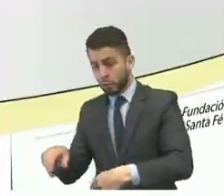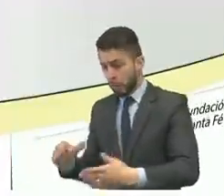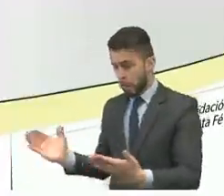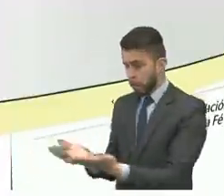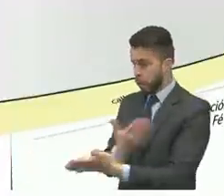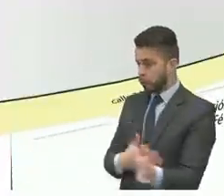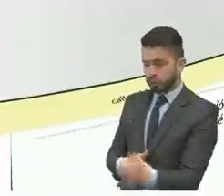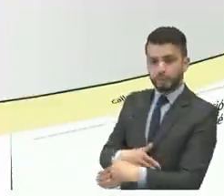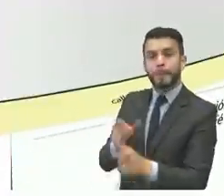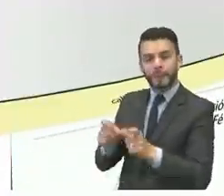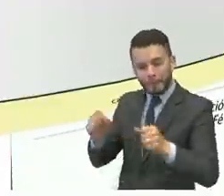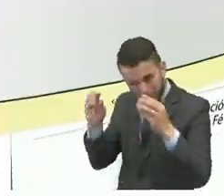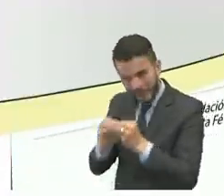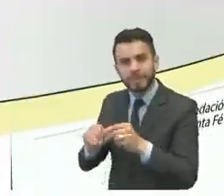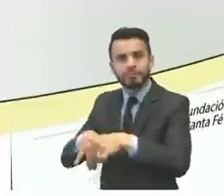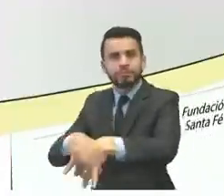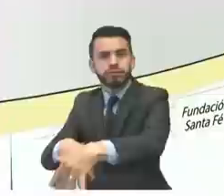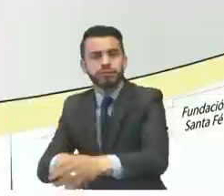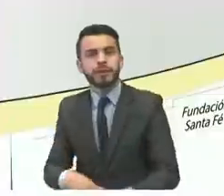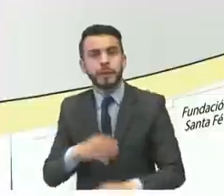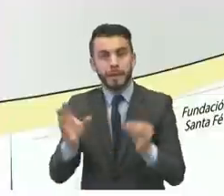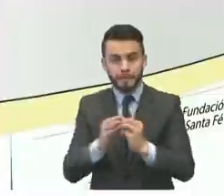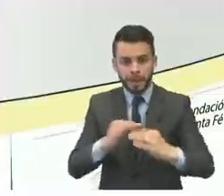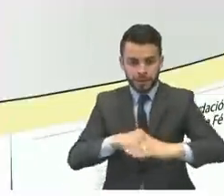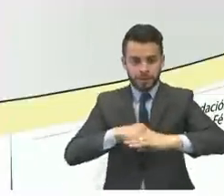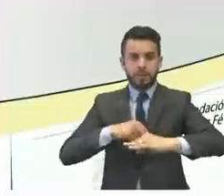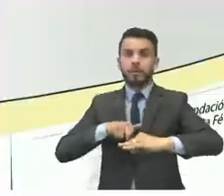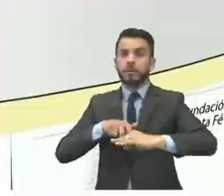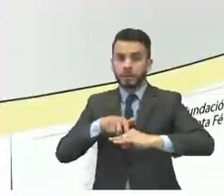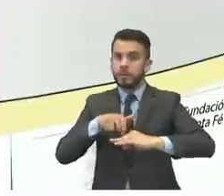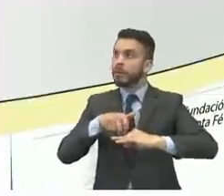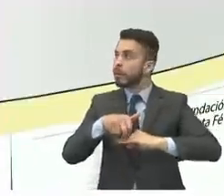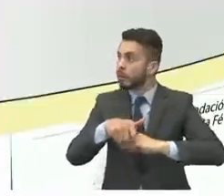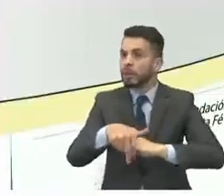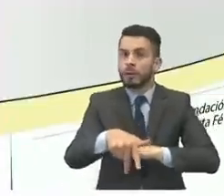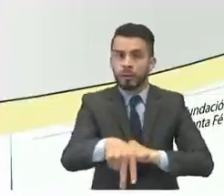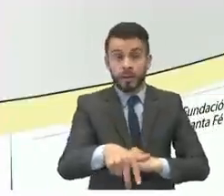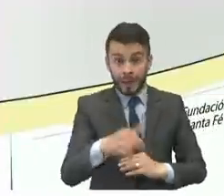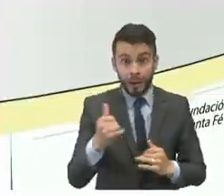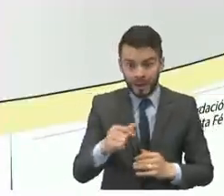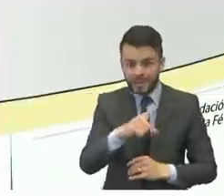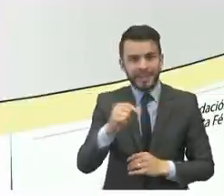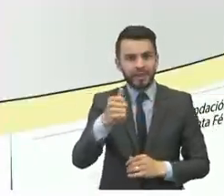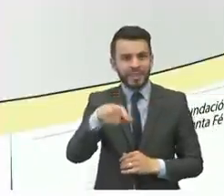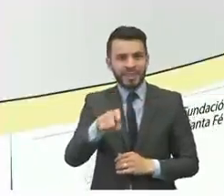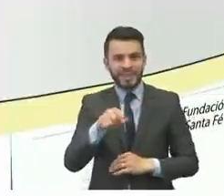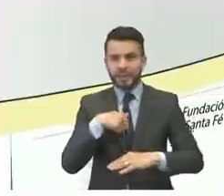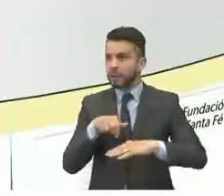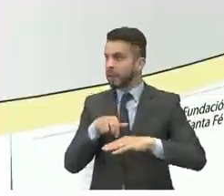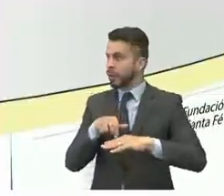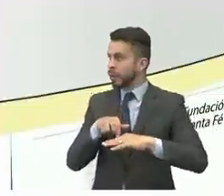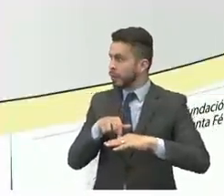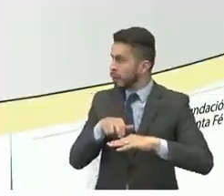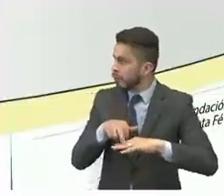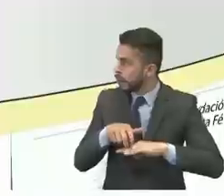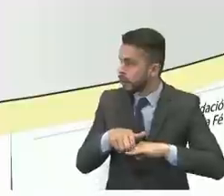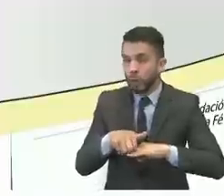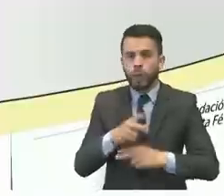más accesibles. Cruzar por la 116 si uno es peatón es dificilísimo, para no decir riesgoso para la